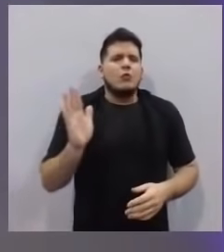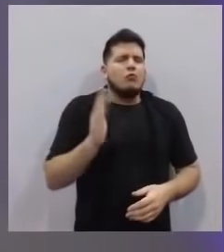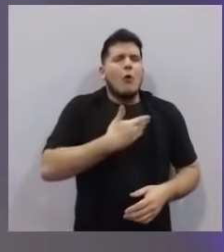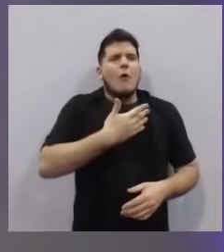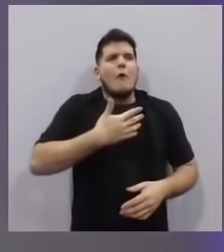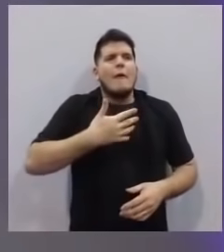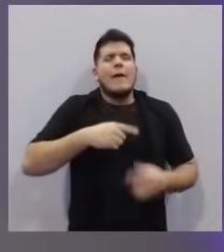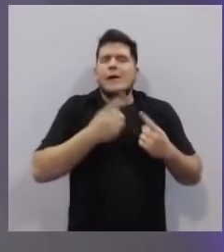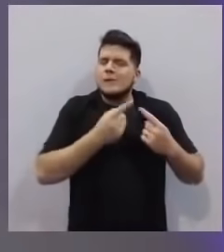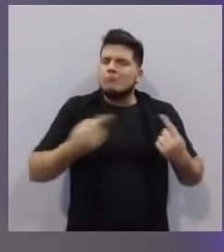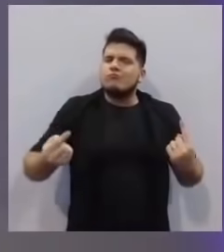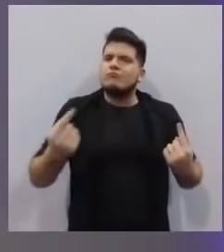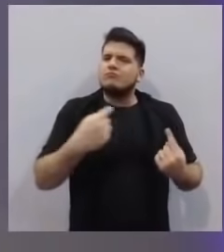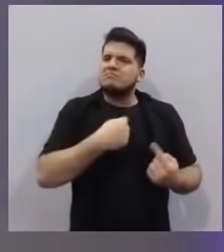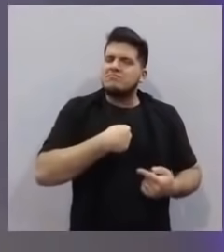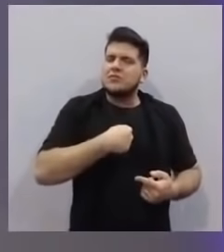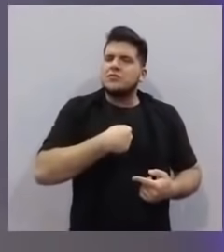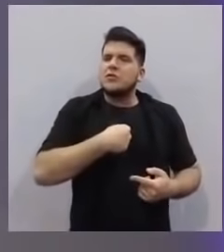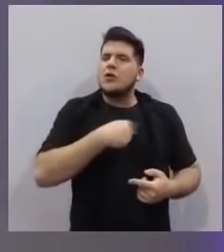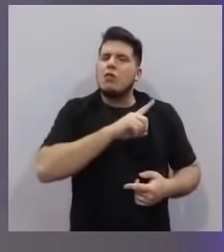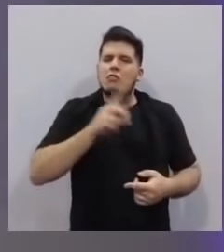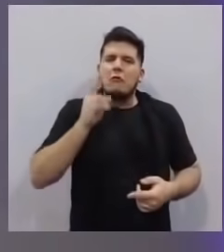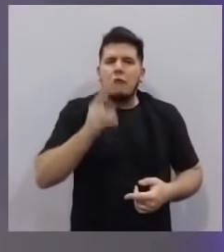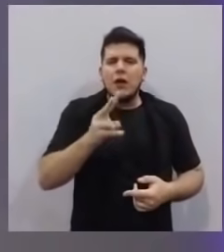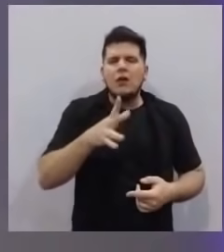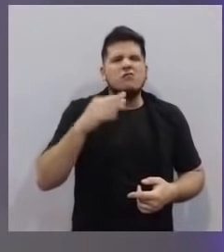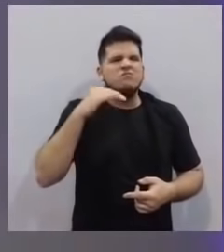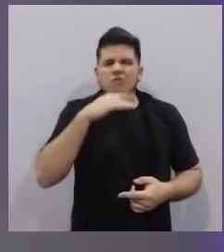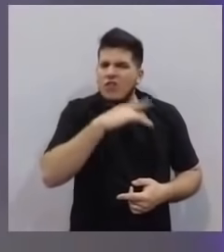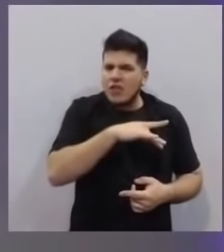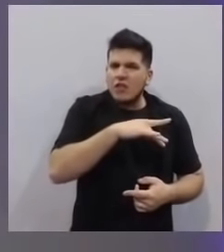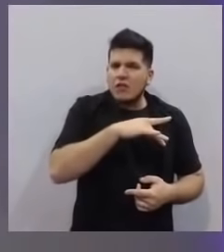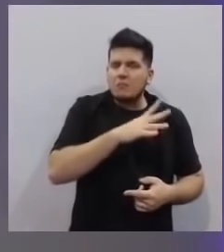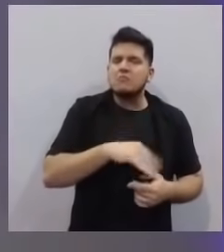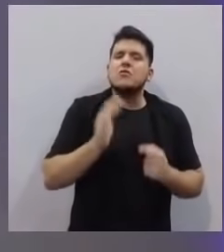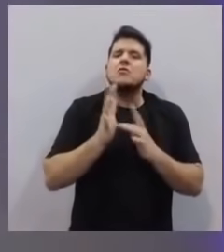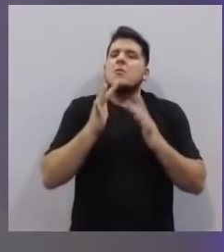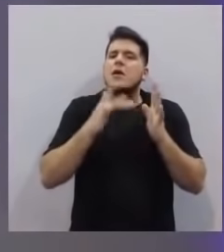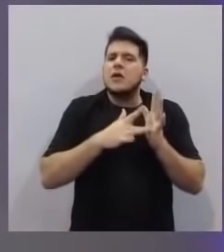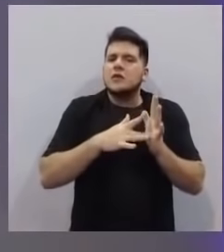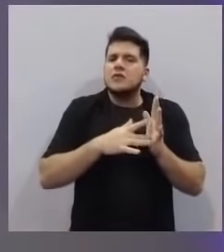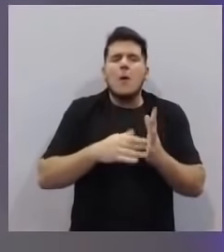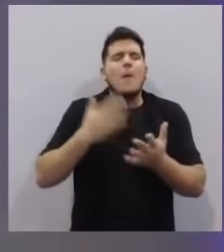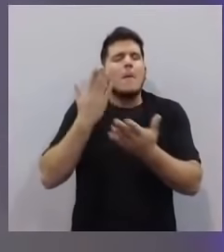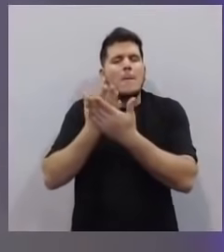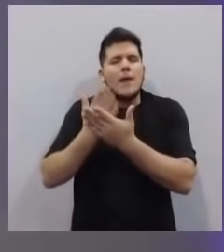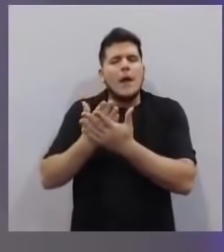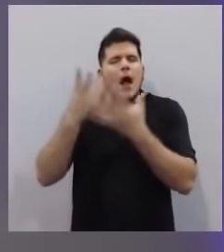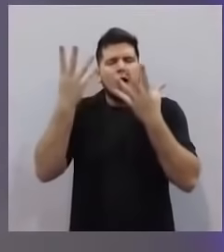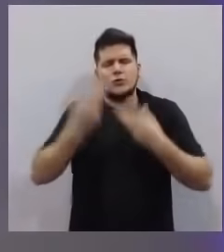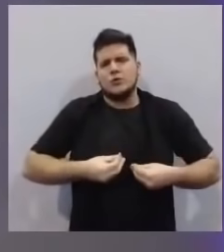y que tenga sabiduría y que pueda entender en el espíritu lo que el padre me dice